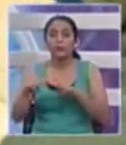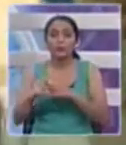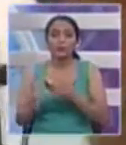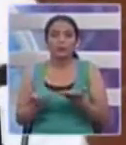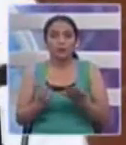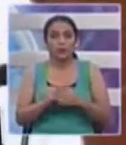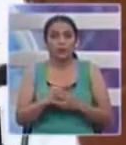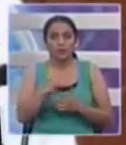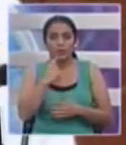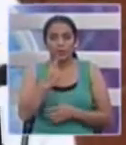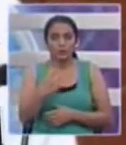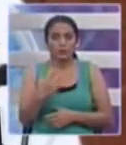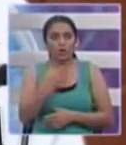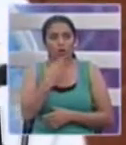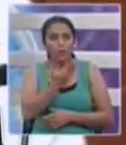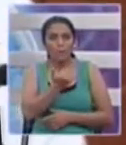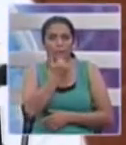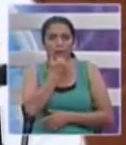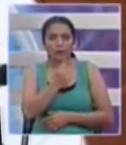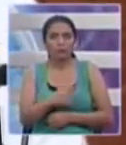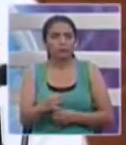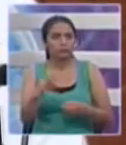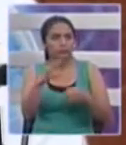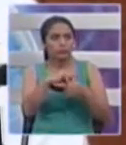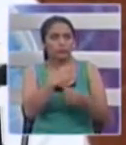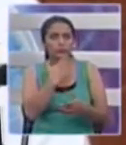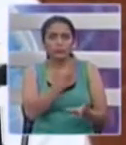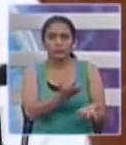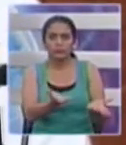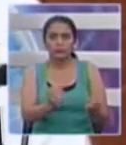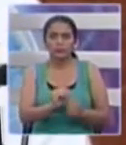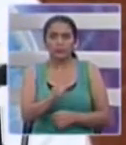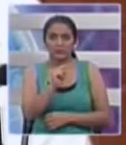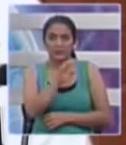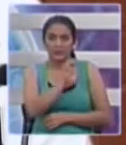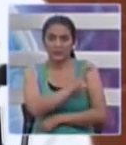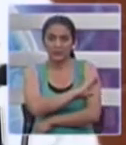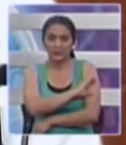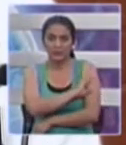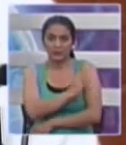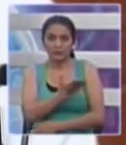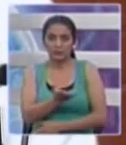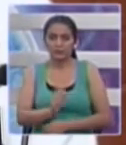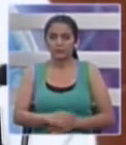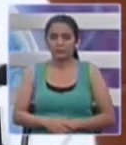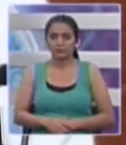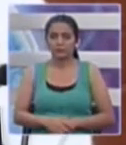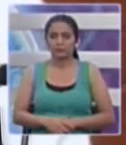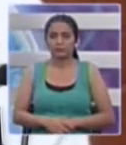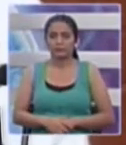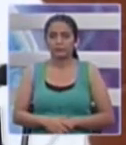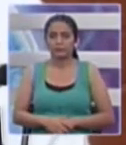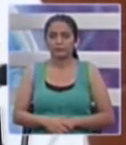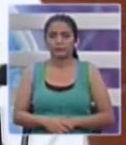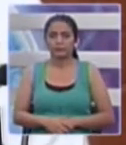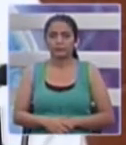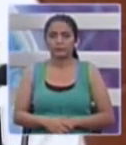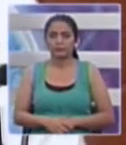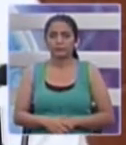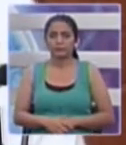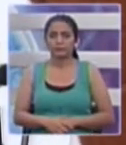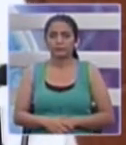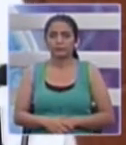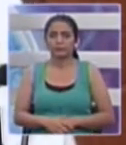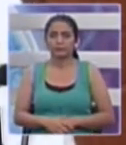Electoral. Y luego viene la impugnación que hace Alianza País, que en derecho, o sea, legalmente la palabra